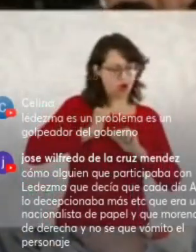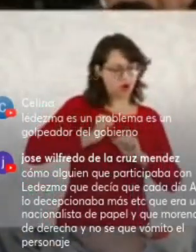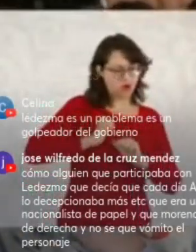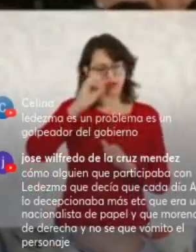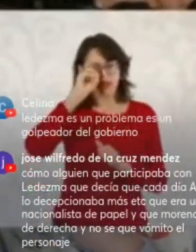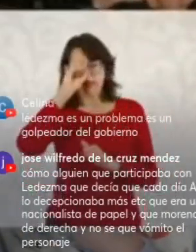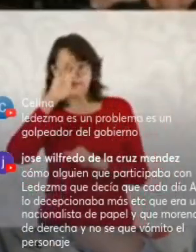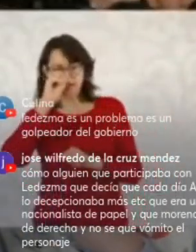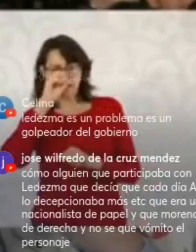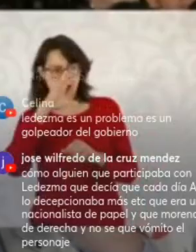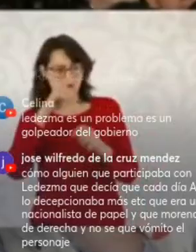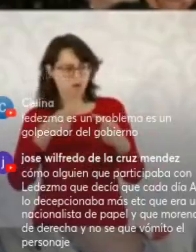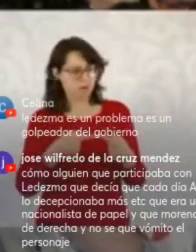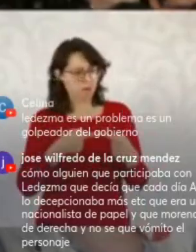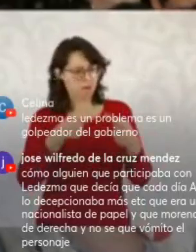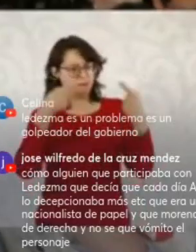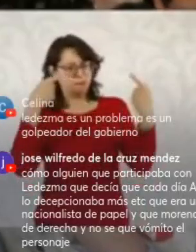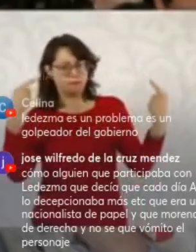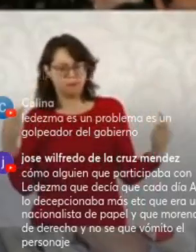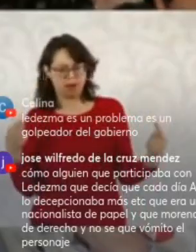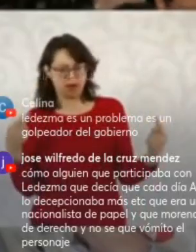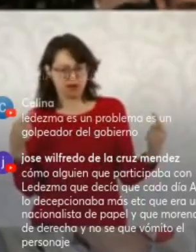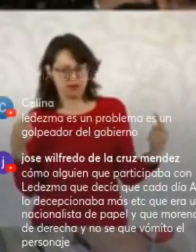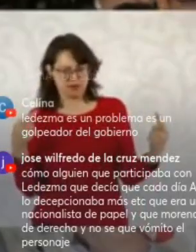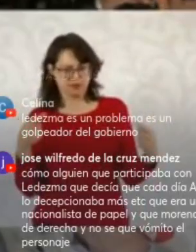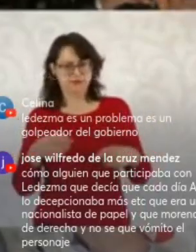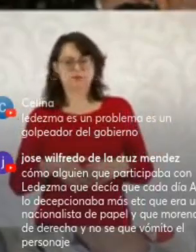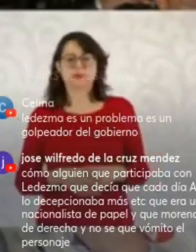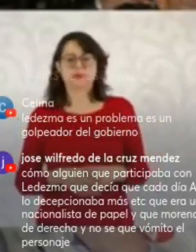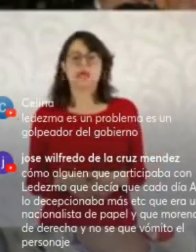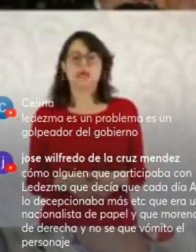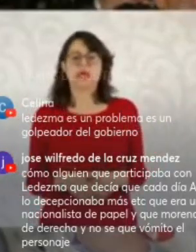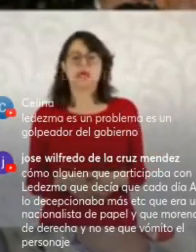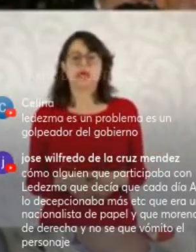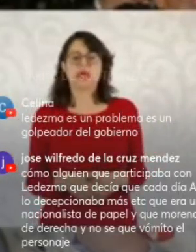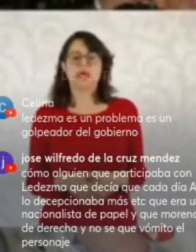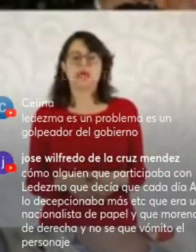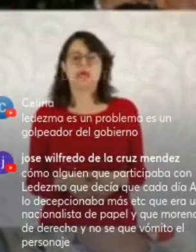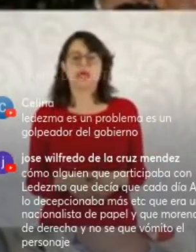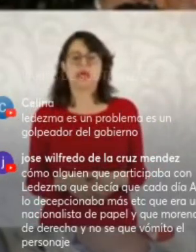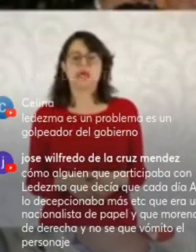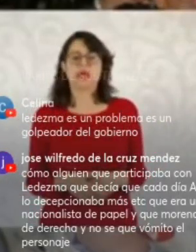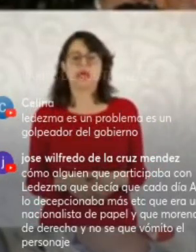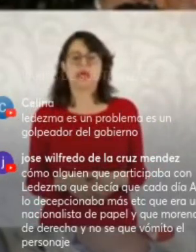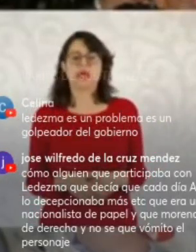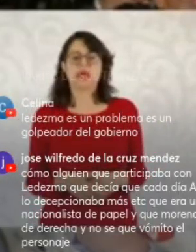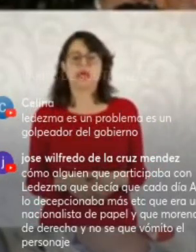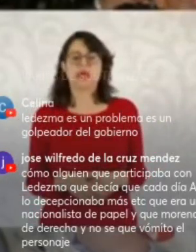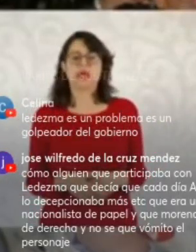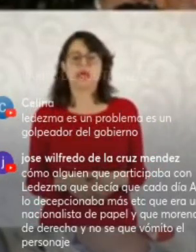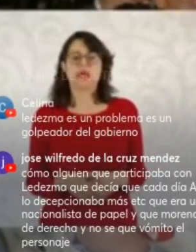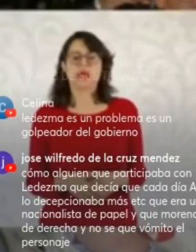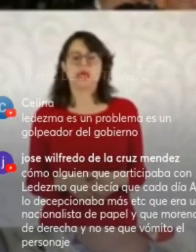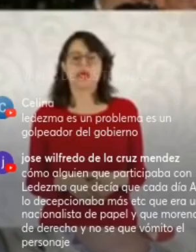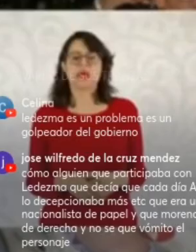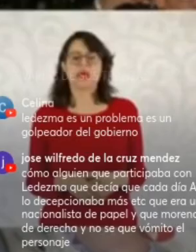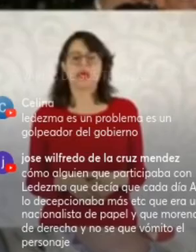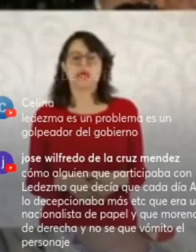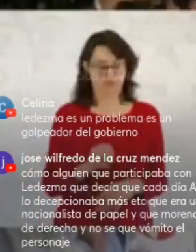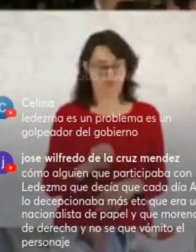sector minero, es decir, de la administración de Andrés Manuel López Obrador, un distanciamiento con el sector